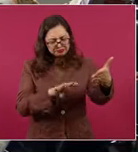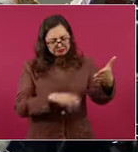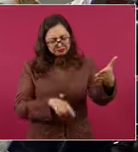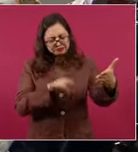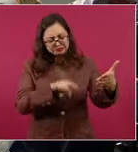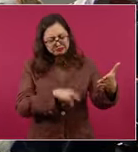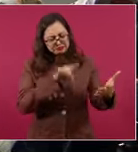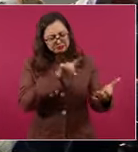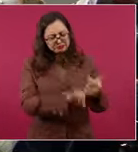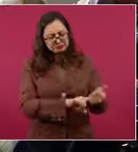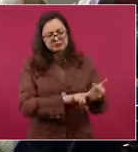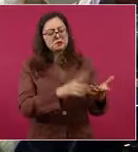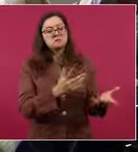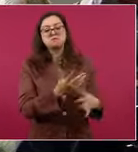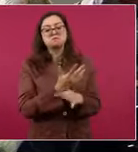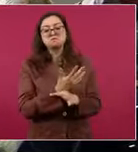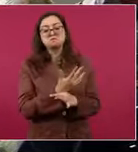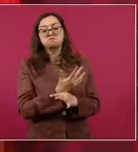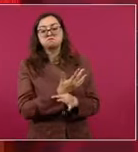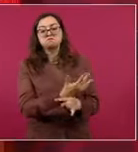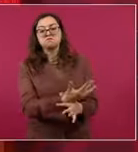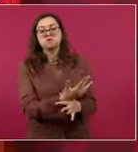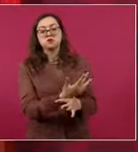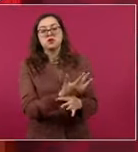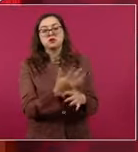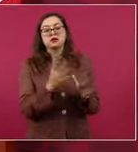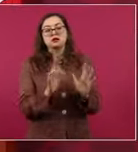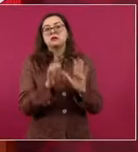asesina a un delincuente en